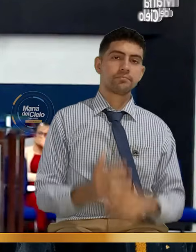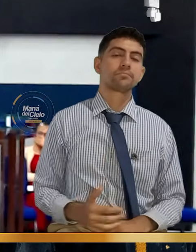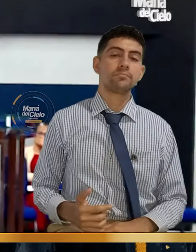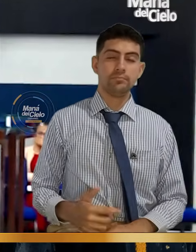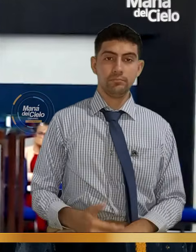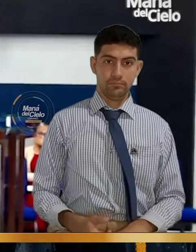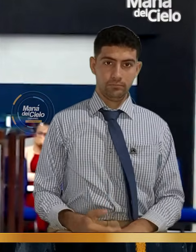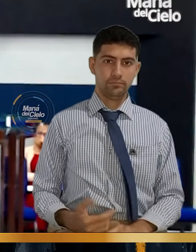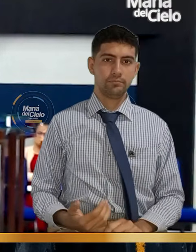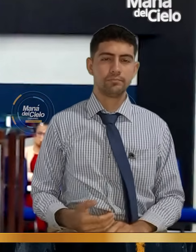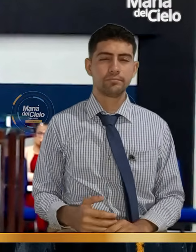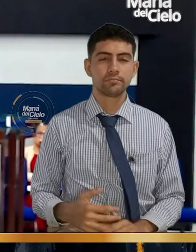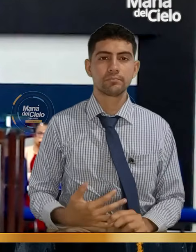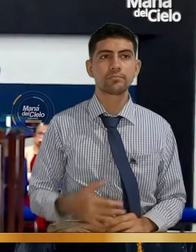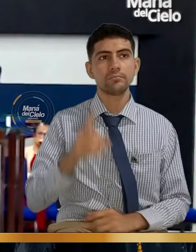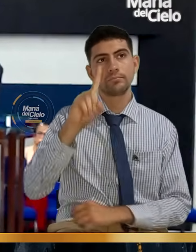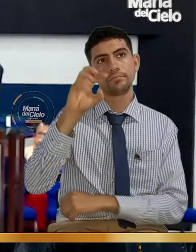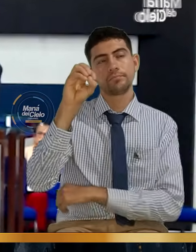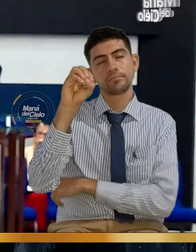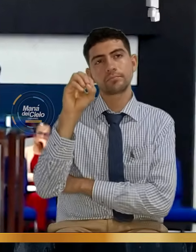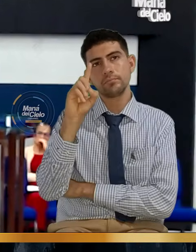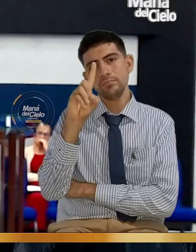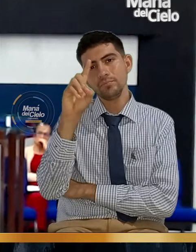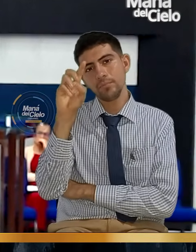parejitas. Y vino el diluvio y se lo llevó.